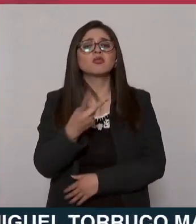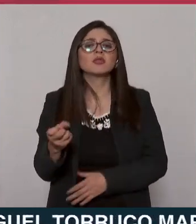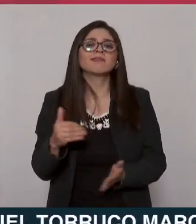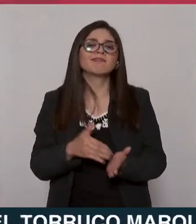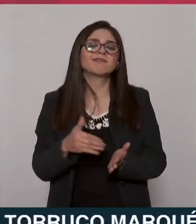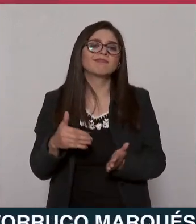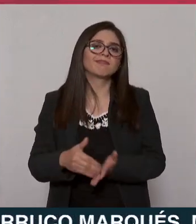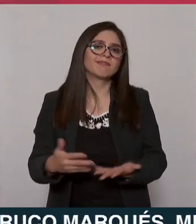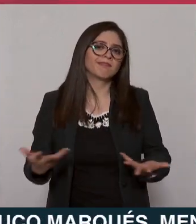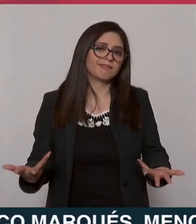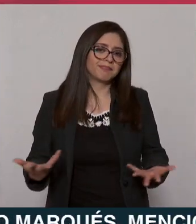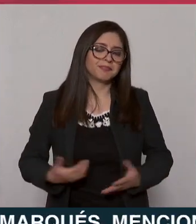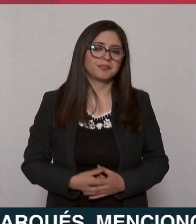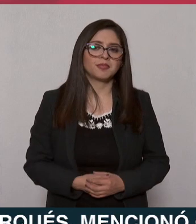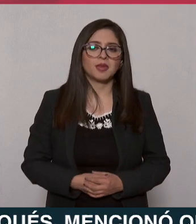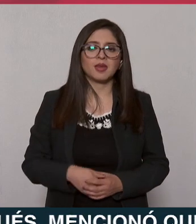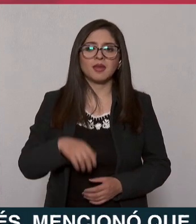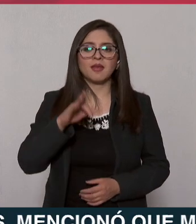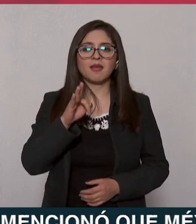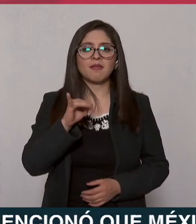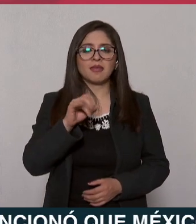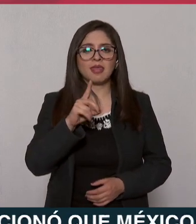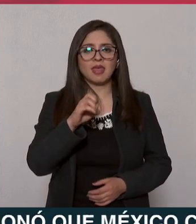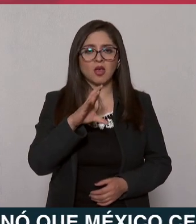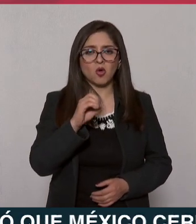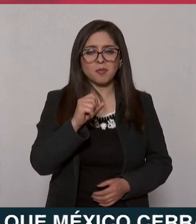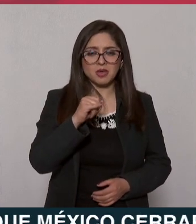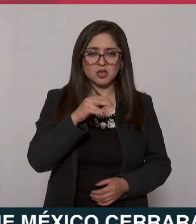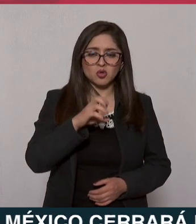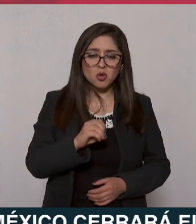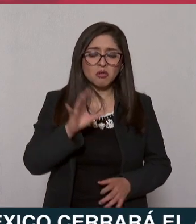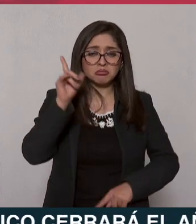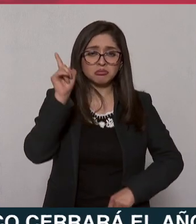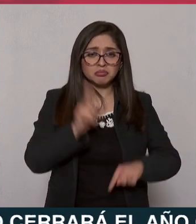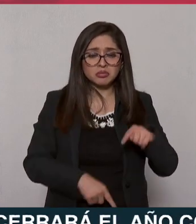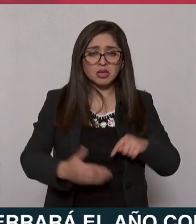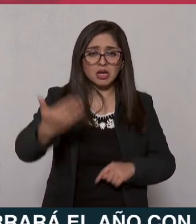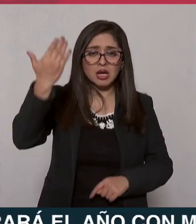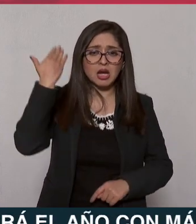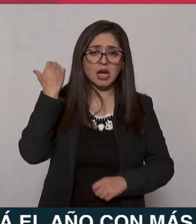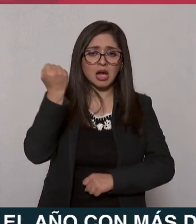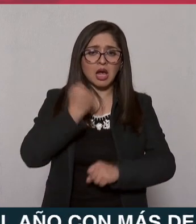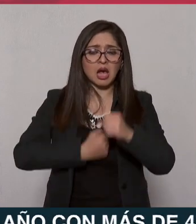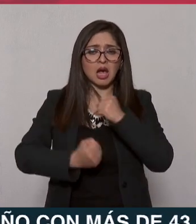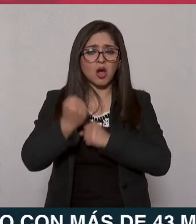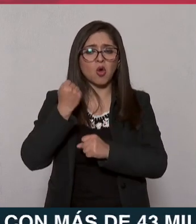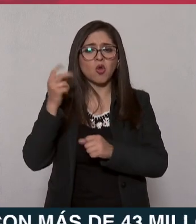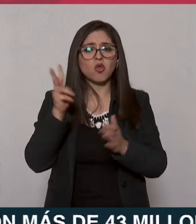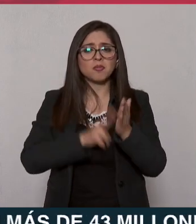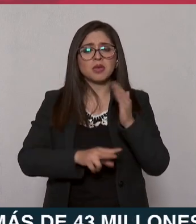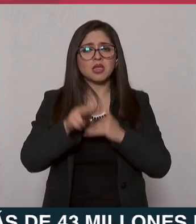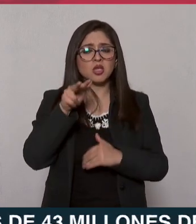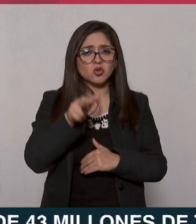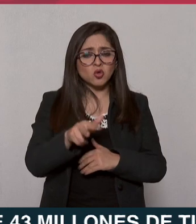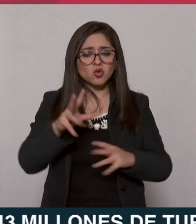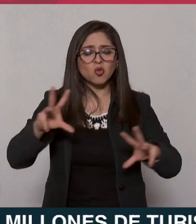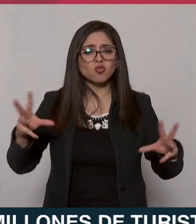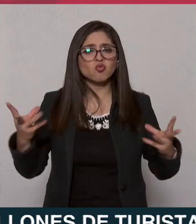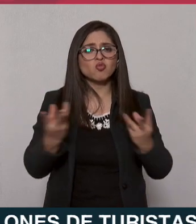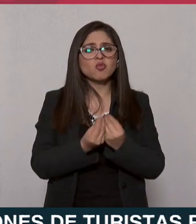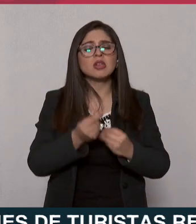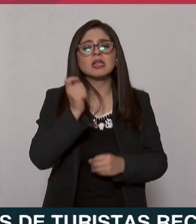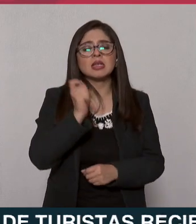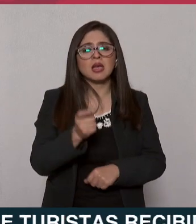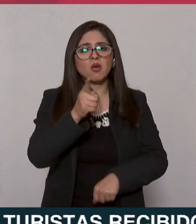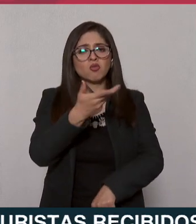millones. Cuando el fideicomiso se extinguió, esto en el año 2018, se habían ejercido a